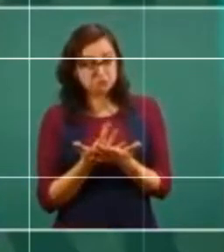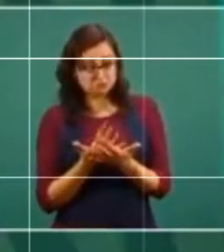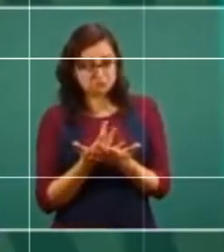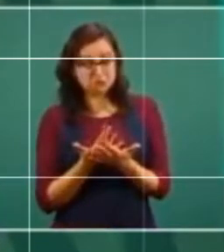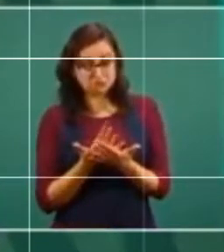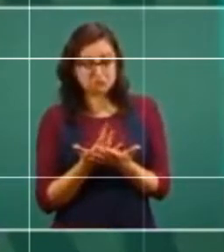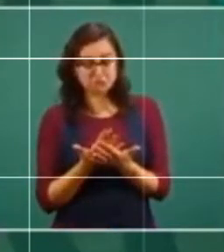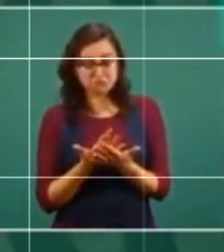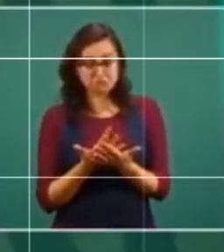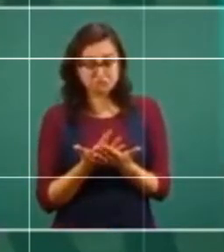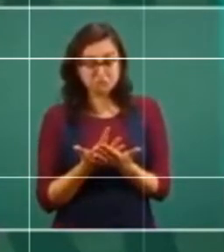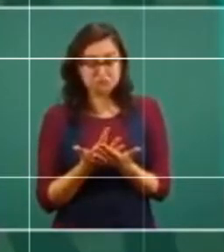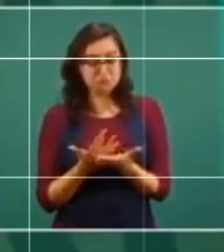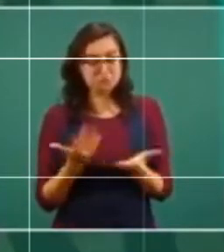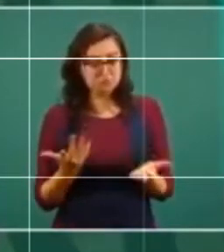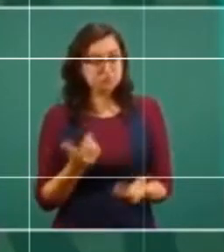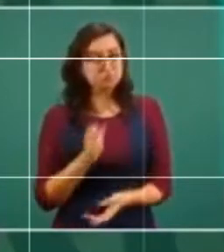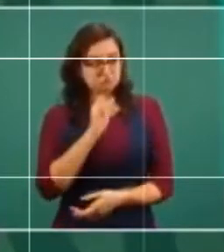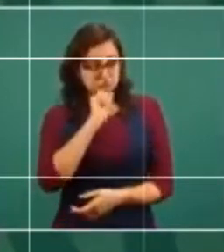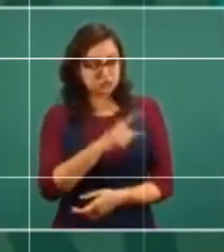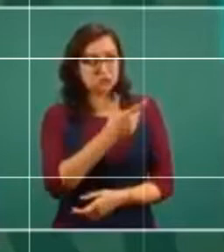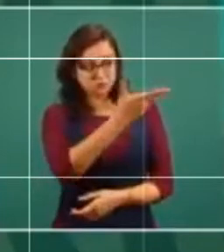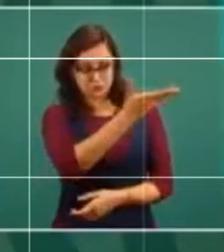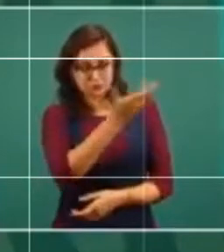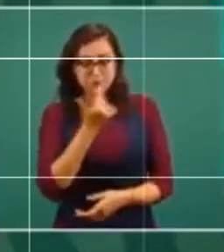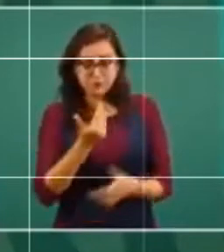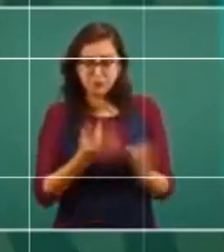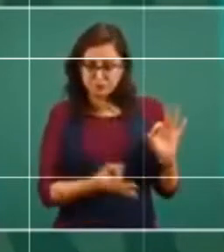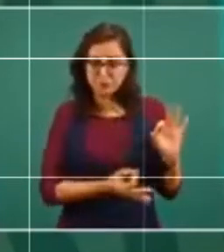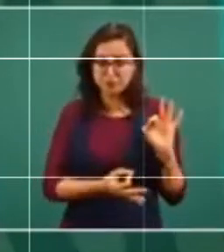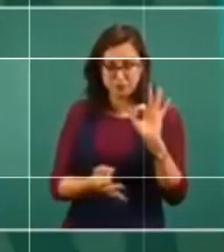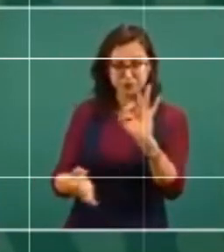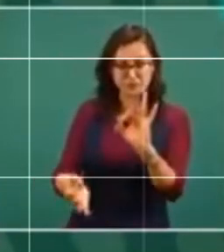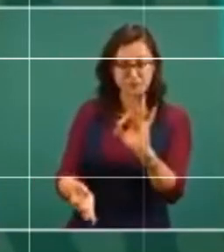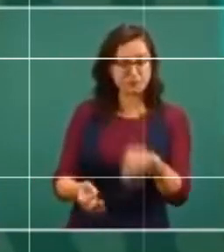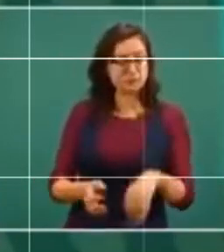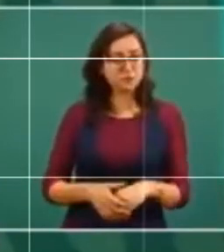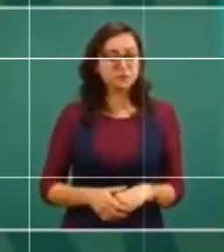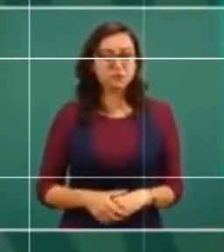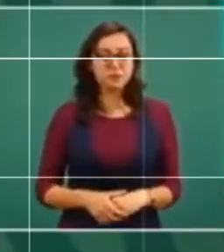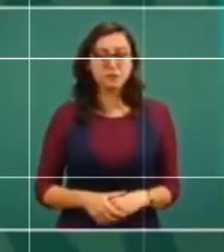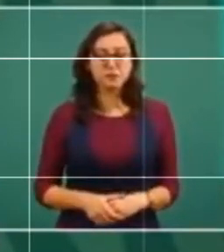entonces también lo daríamos a conocer.